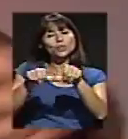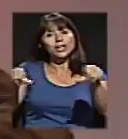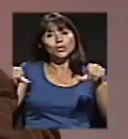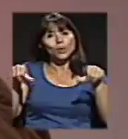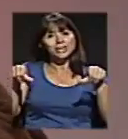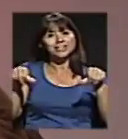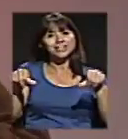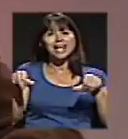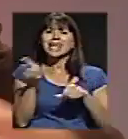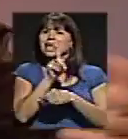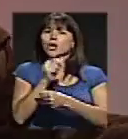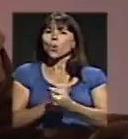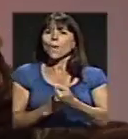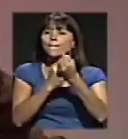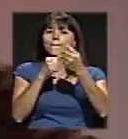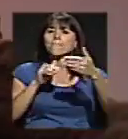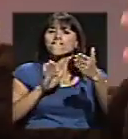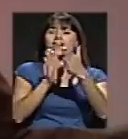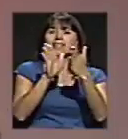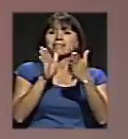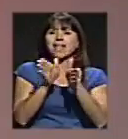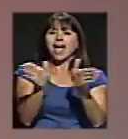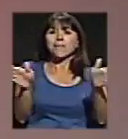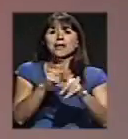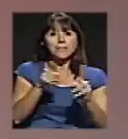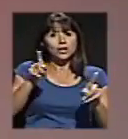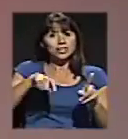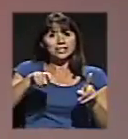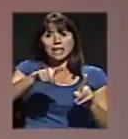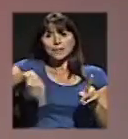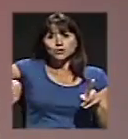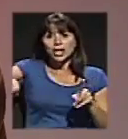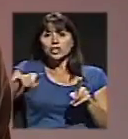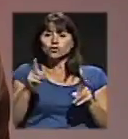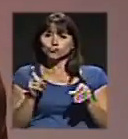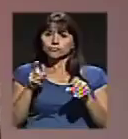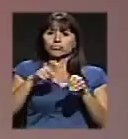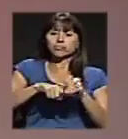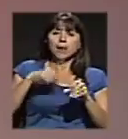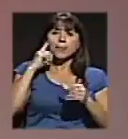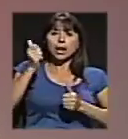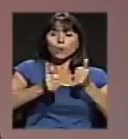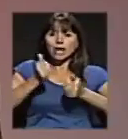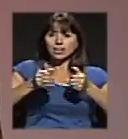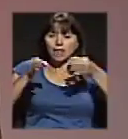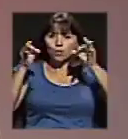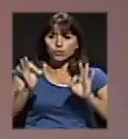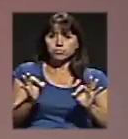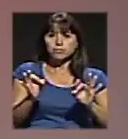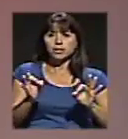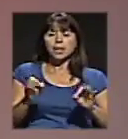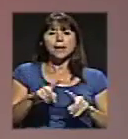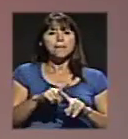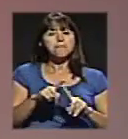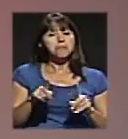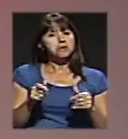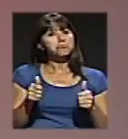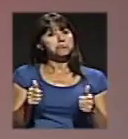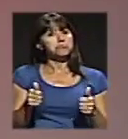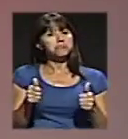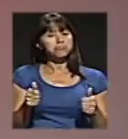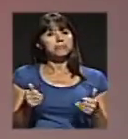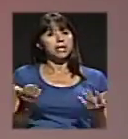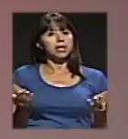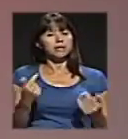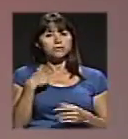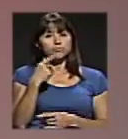son militantes del Frente Amplio, pero que necesitaríamos que se incorporen para que sea una candidatura de peso. Y pues